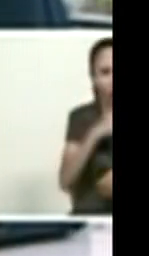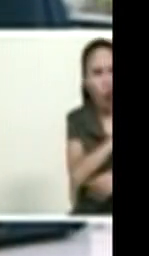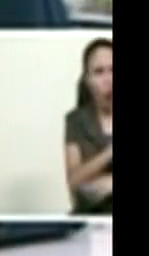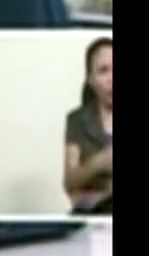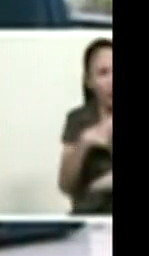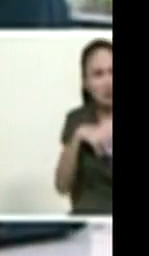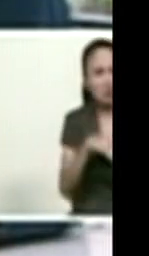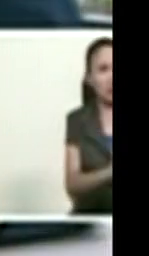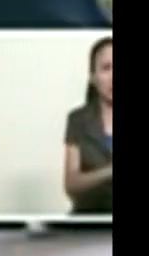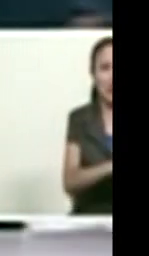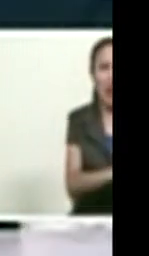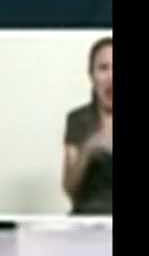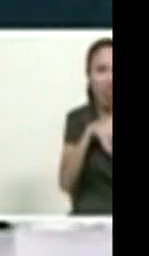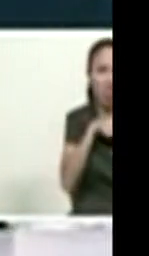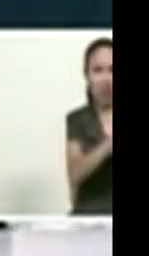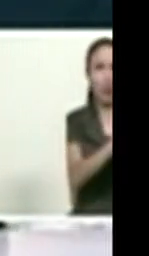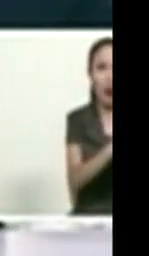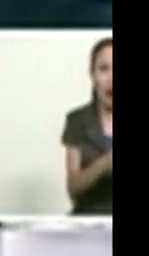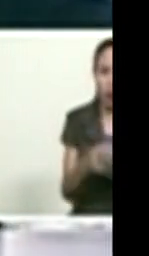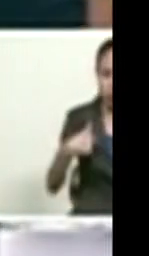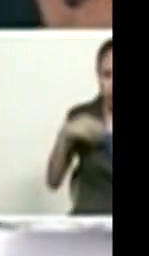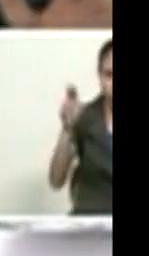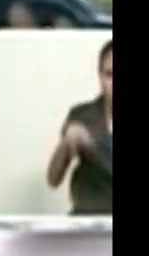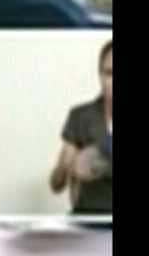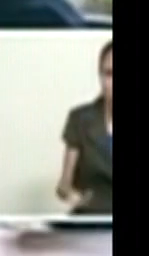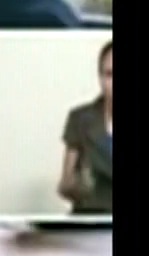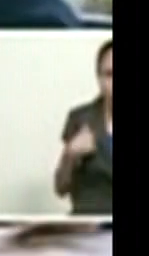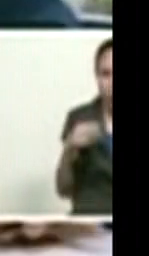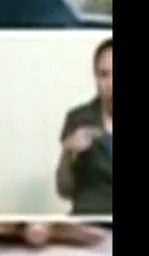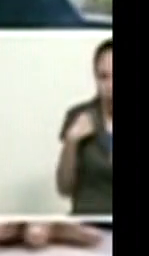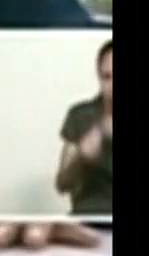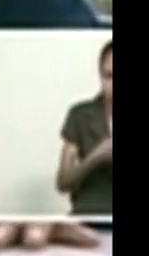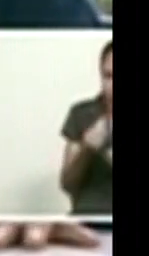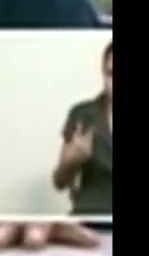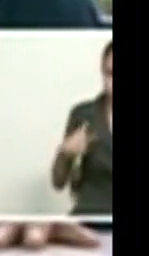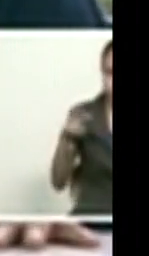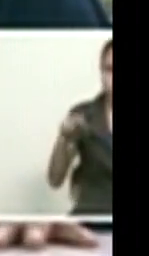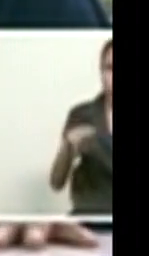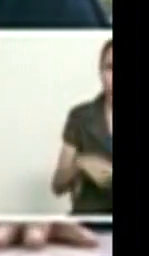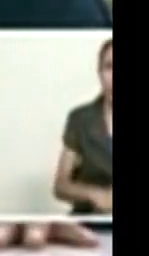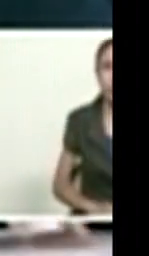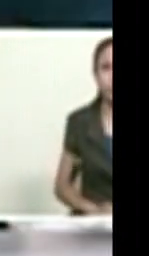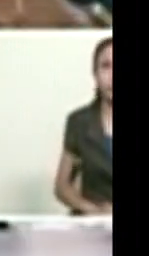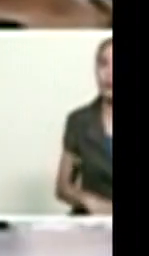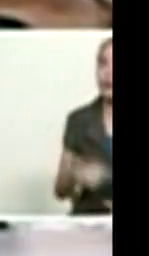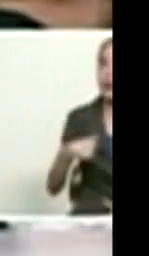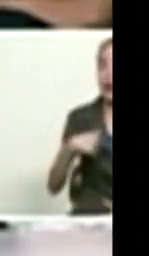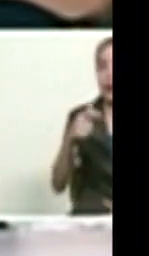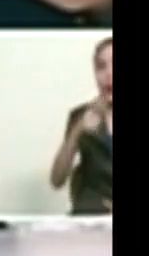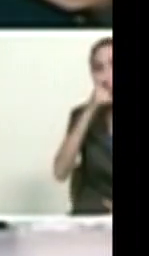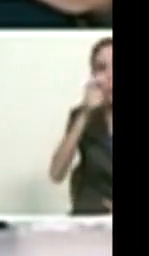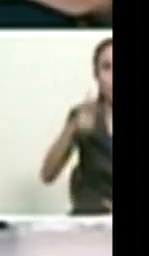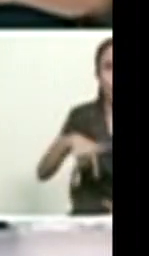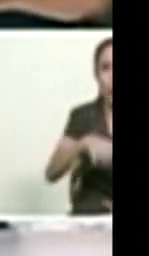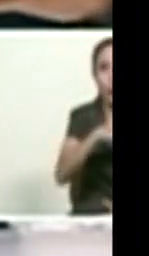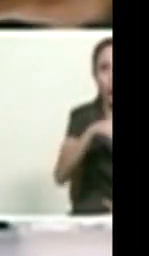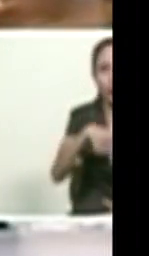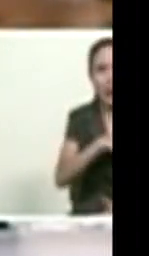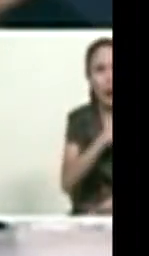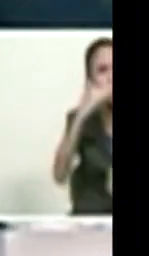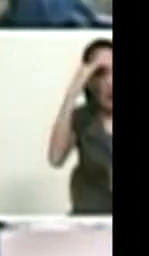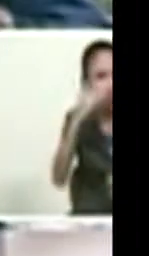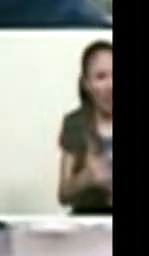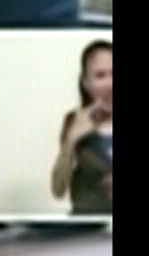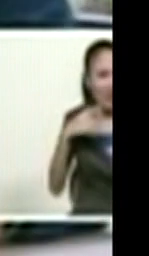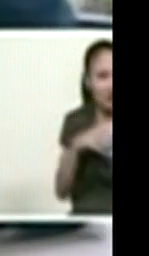laboratorios para la producción de drogas y por ello dice la situación en venezuela es sin precedentes no se trata de un estado